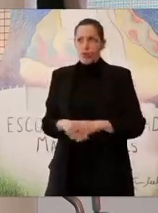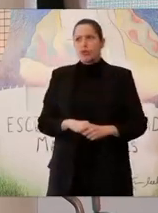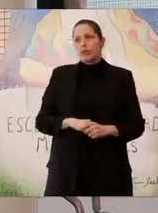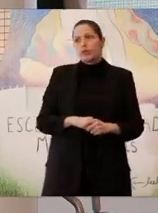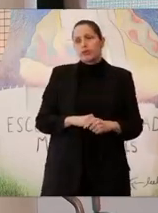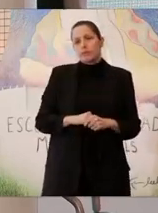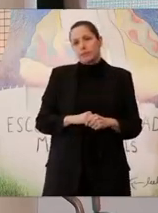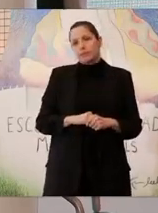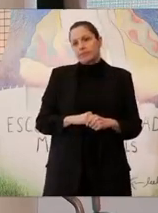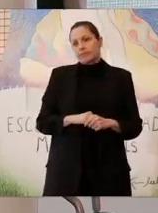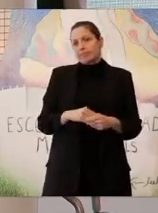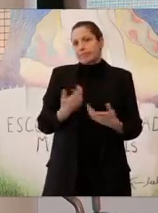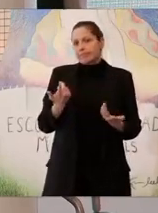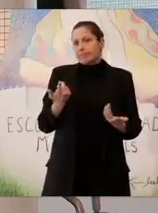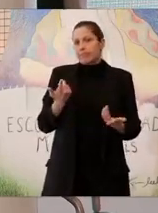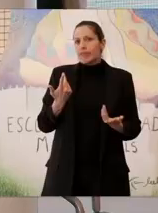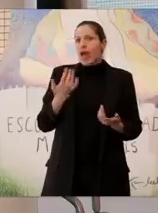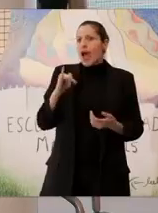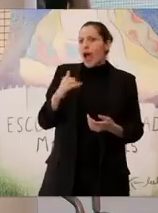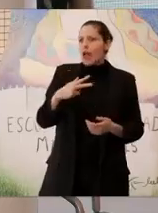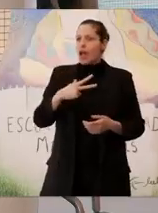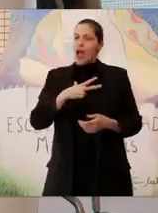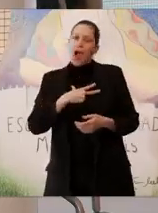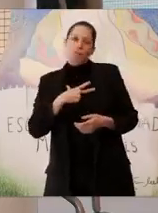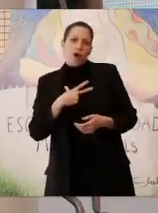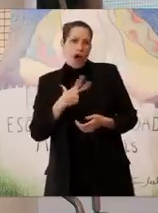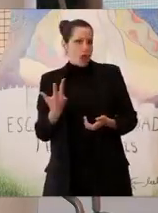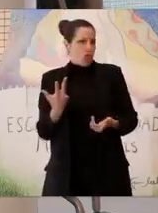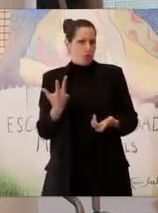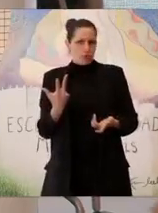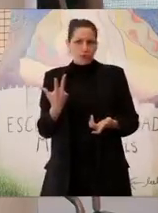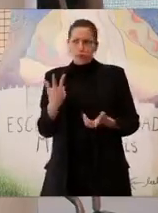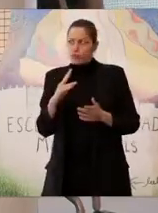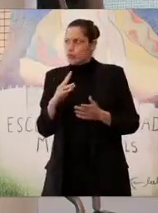de fiscales, jueces, abogados, abogadas, pues hay de todo en la viña del señor.